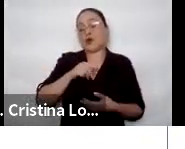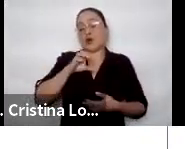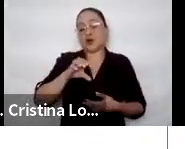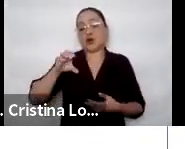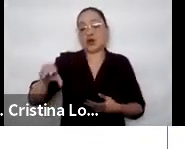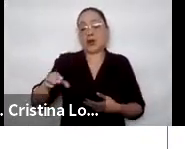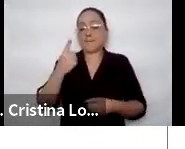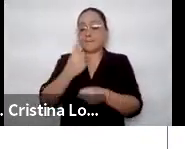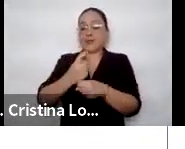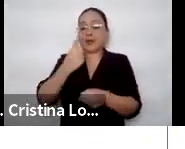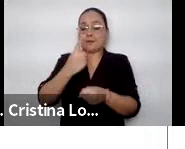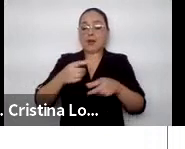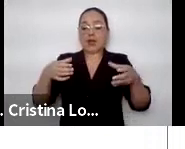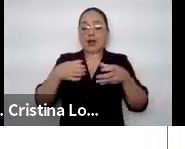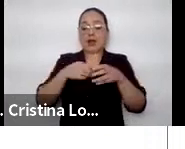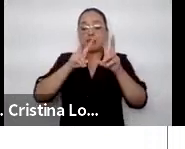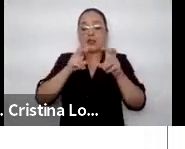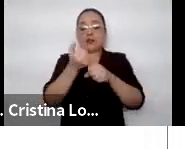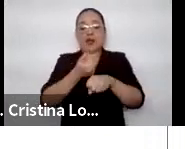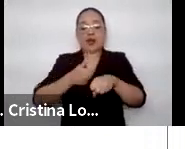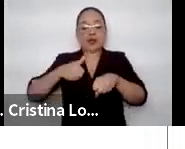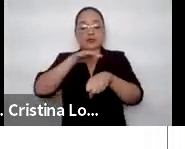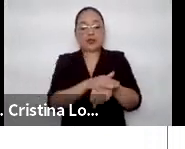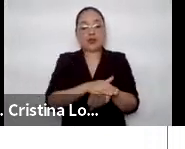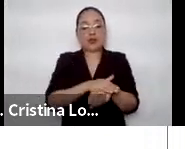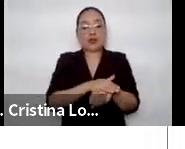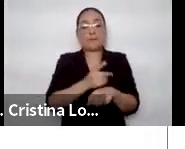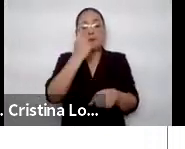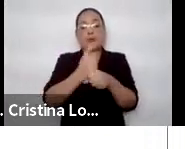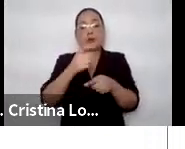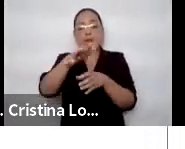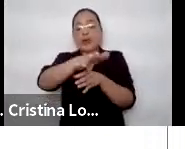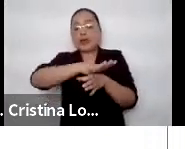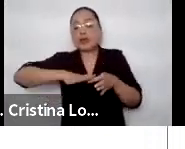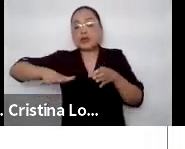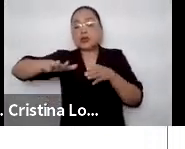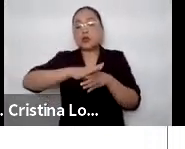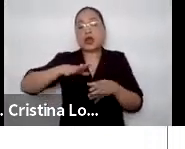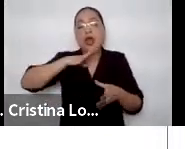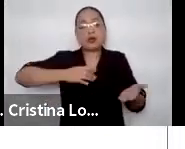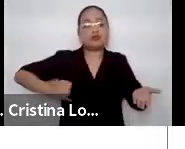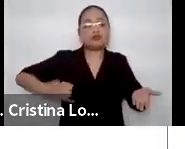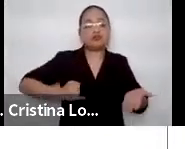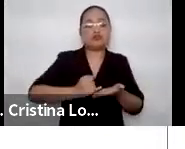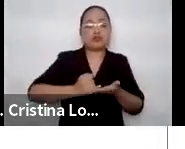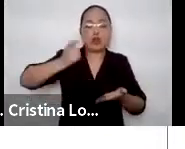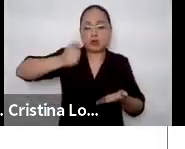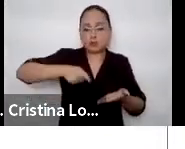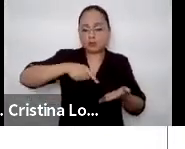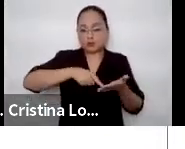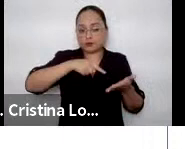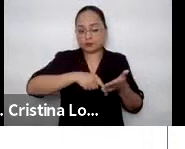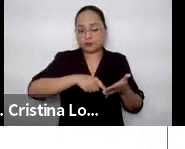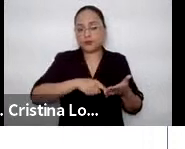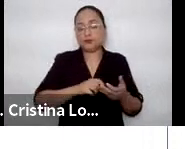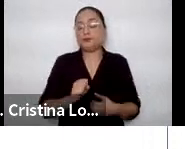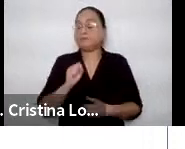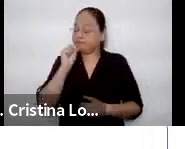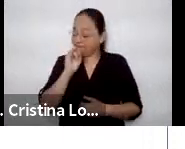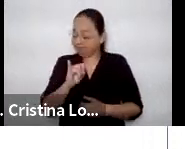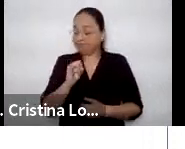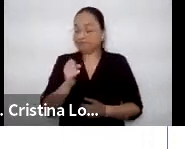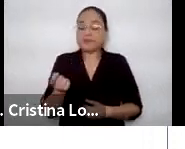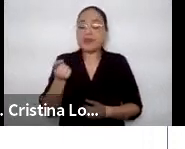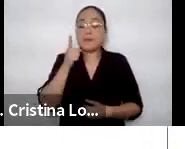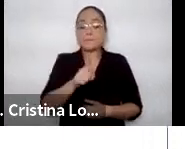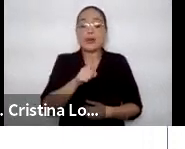el primer tribunal colegiado en materia administrativa del primer circuito emitiera una jurisprudencia, esta, si bien es cierto, va a